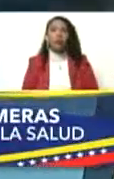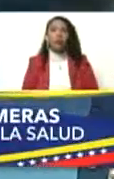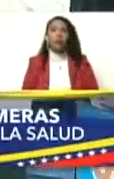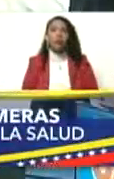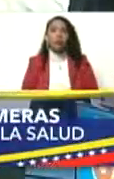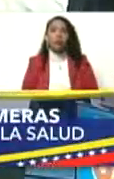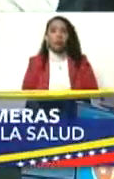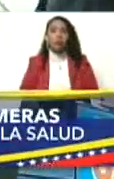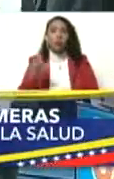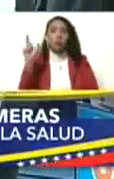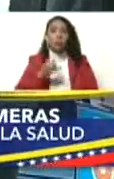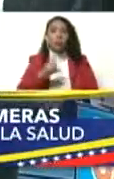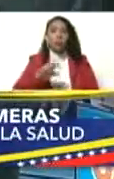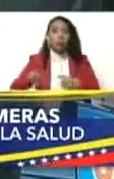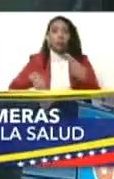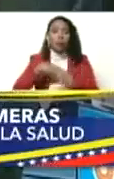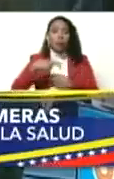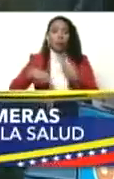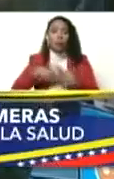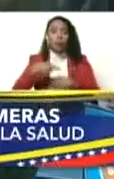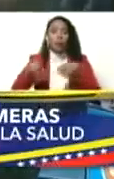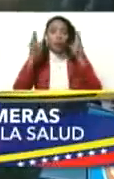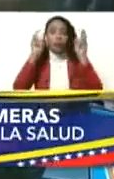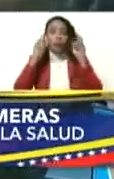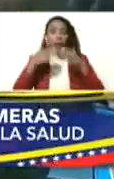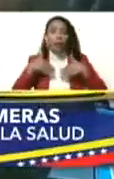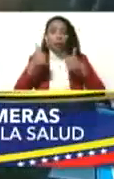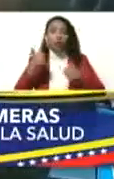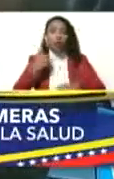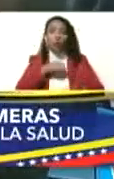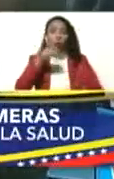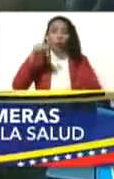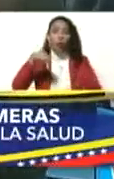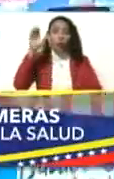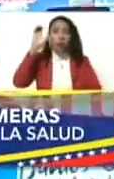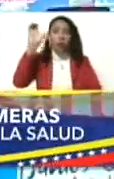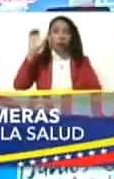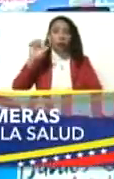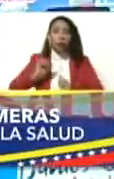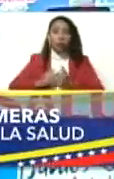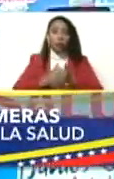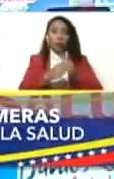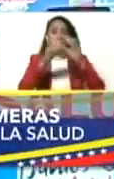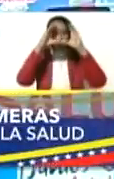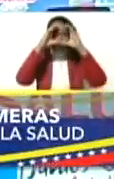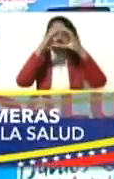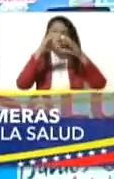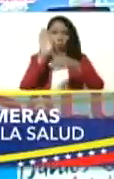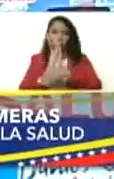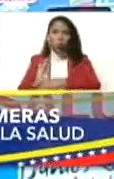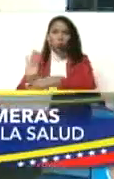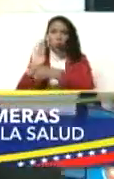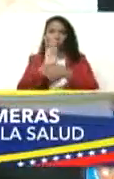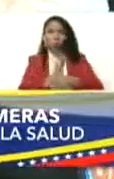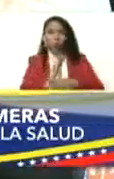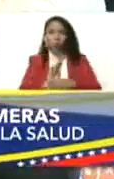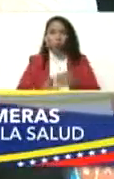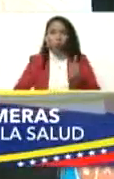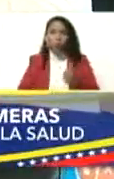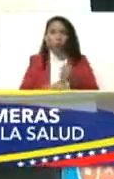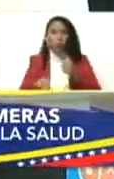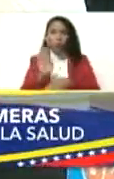Es necesario revolucionar la concepción de la salud en nuestro país y guiarla a un enfoque de prevención, de promoción, de cuidado. La